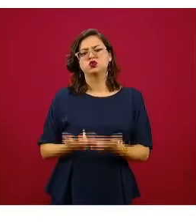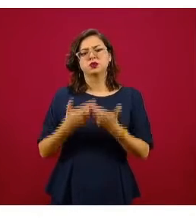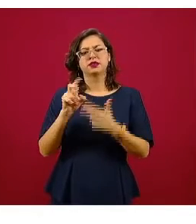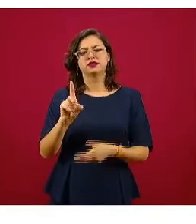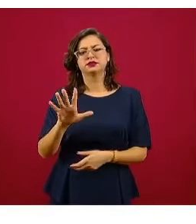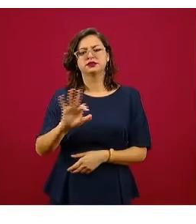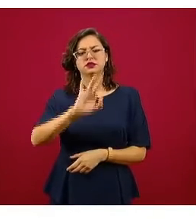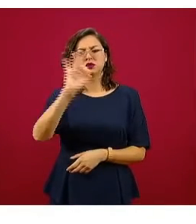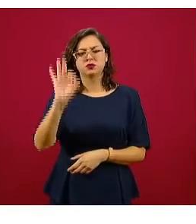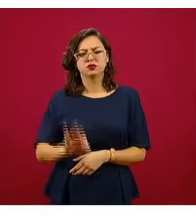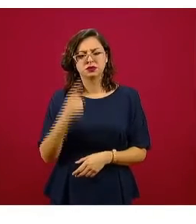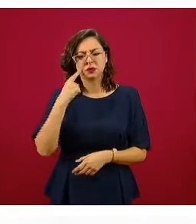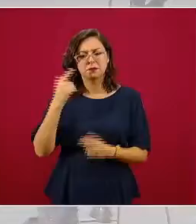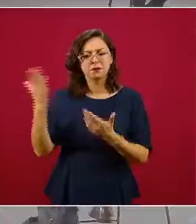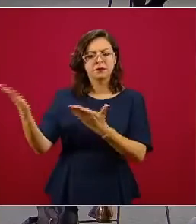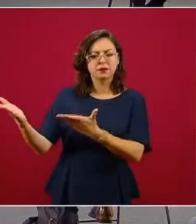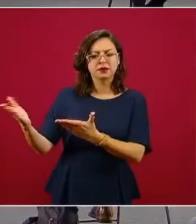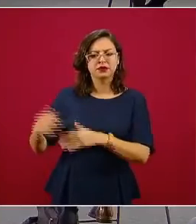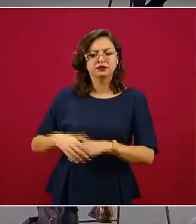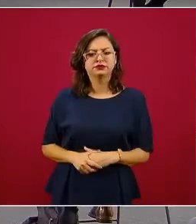terapia,